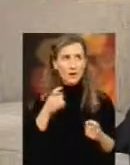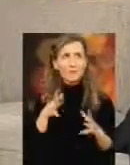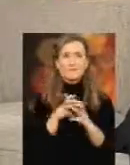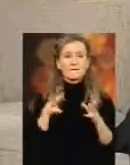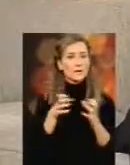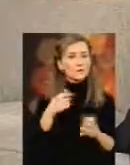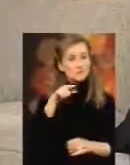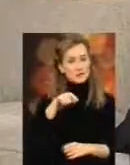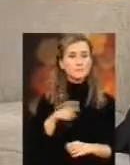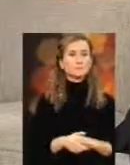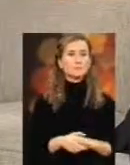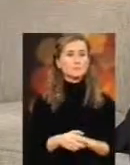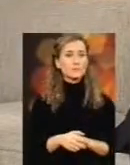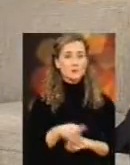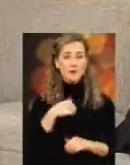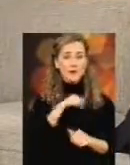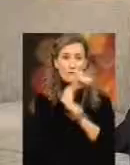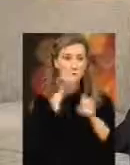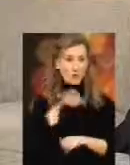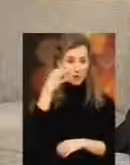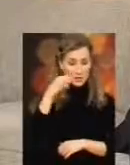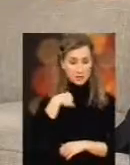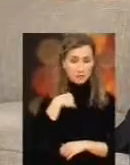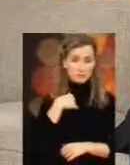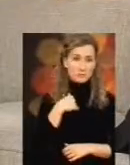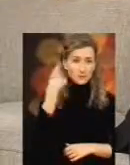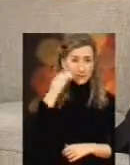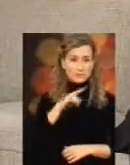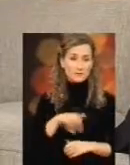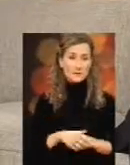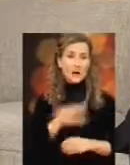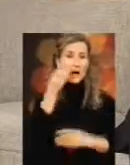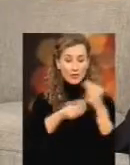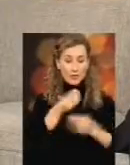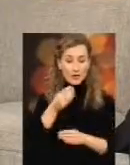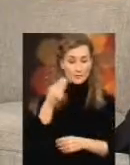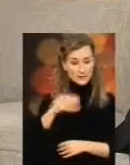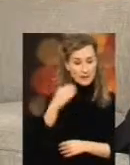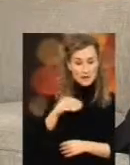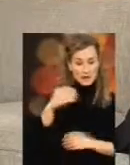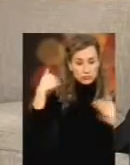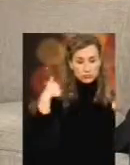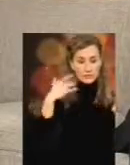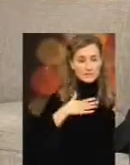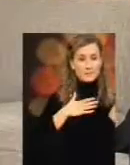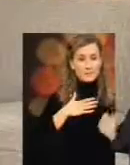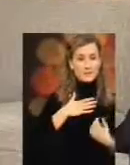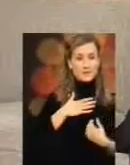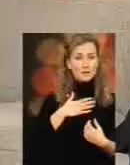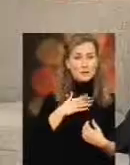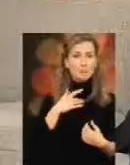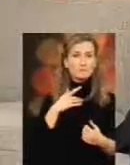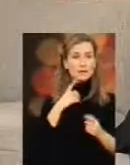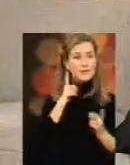y con pasión. Y de la única manera en la que sé ocuparme de la presidencia, que